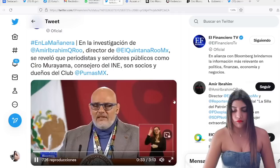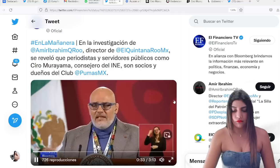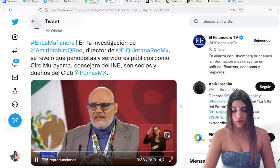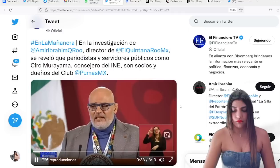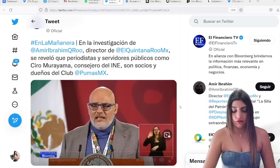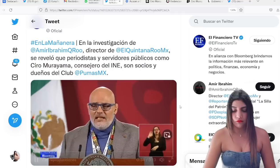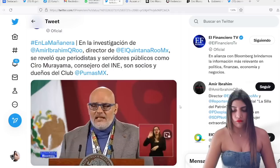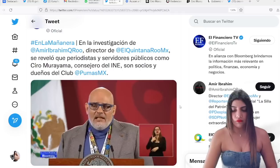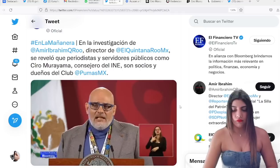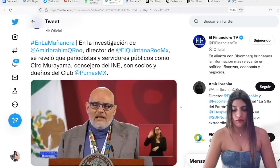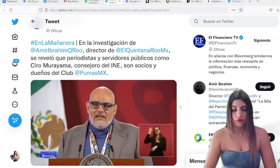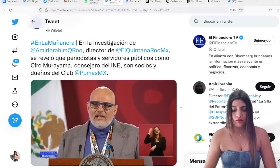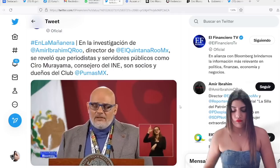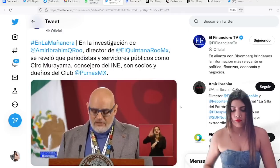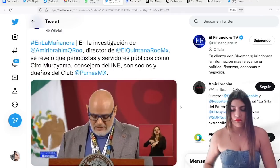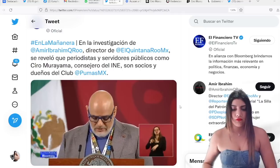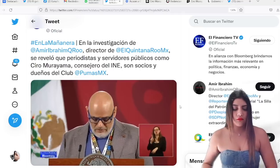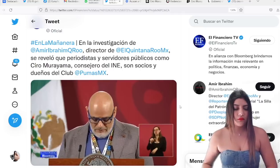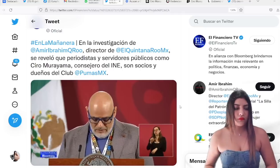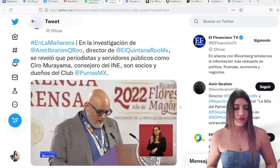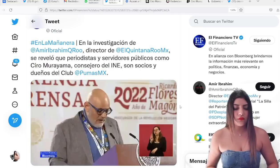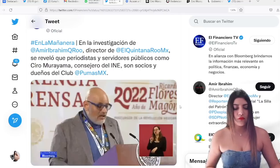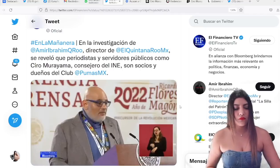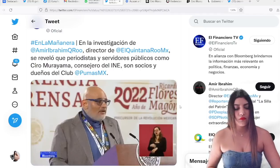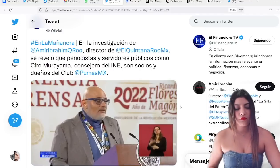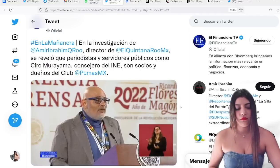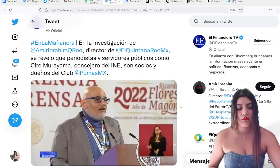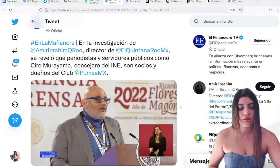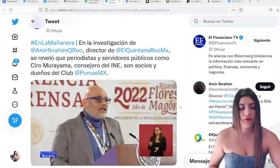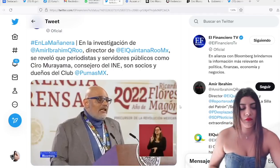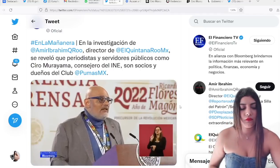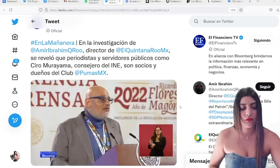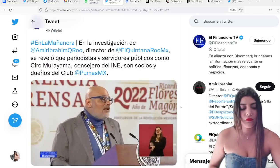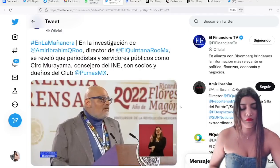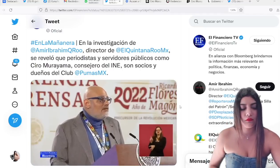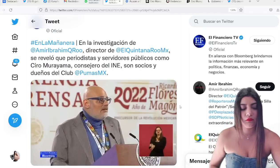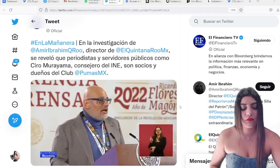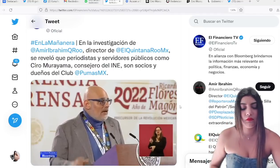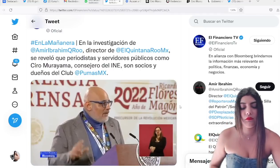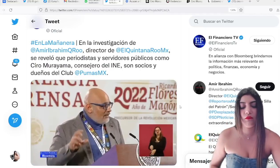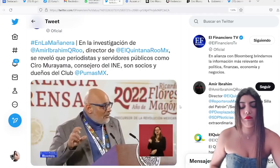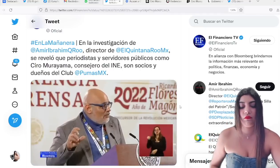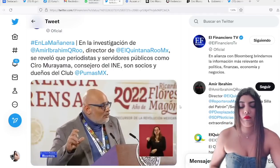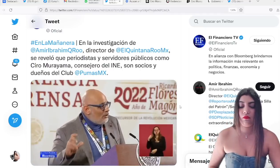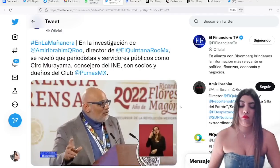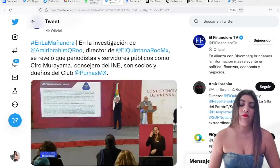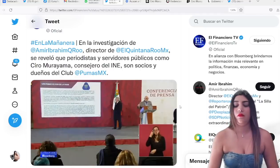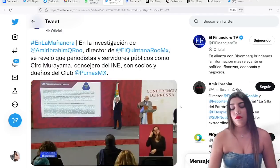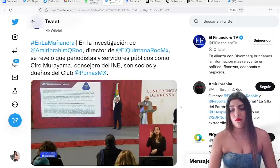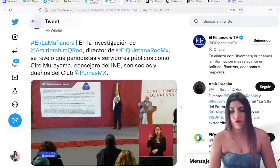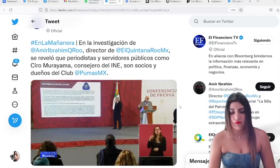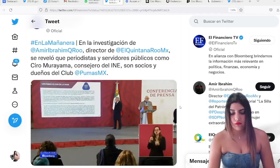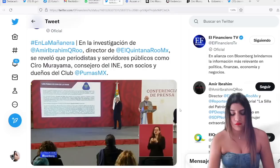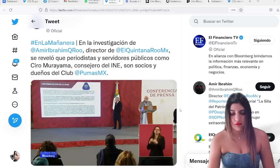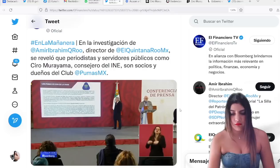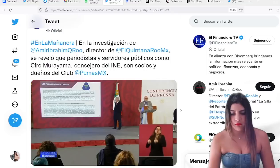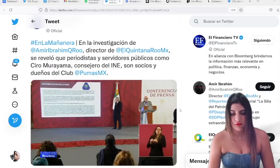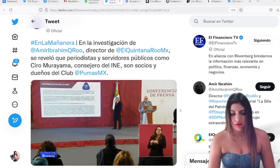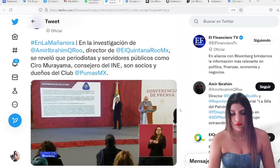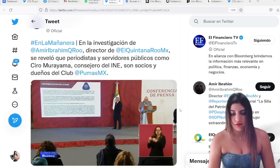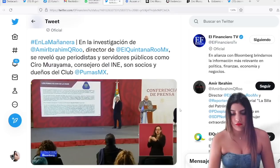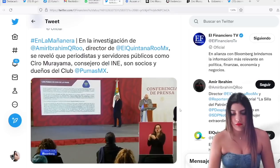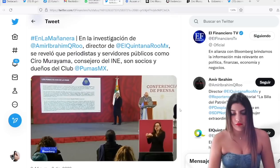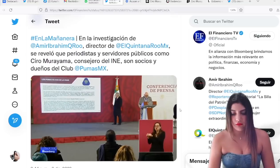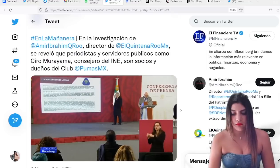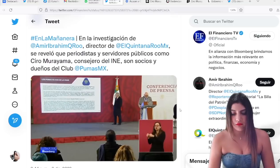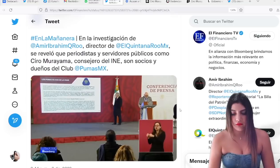INE. Necesitan tener en esa asociación, y pues uno de los que es dueño aparece como socios en la parte de